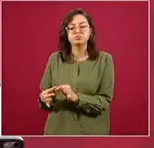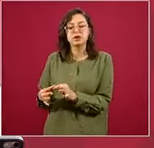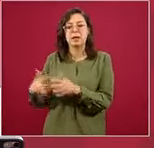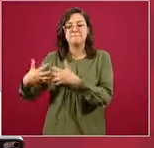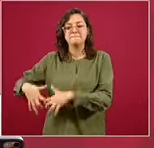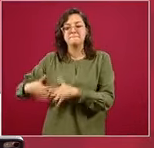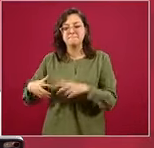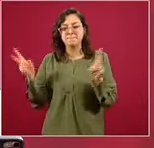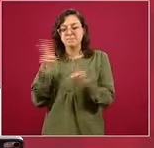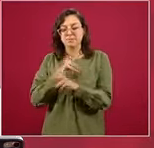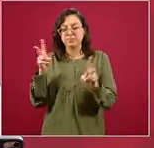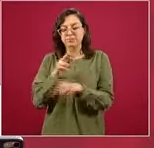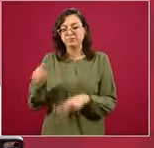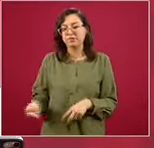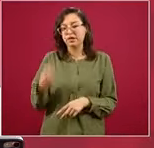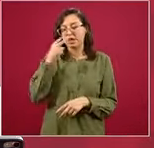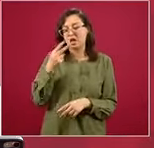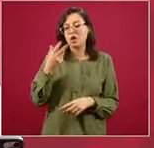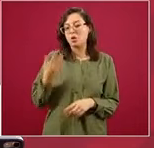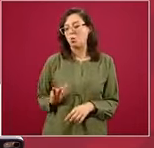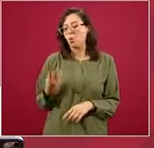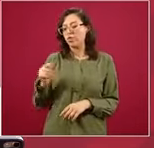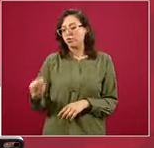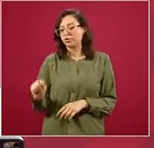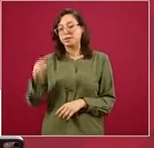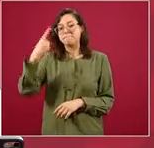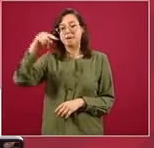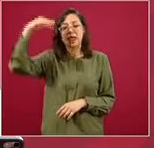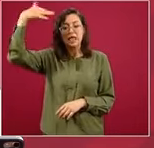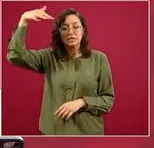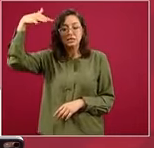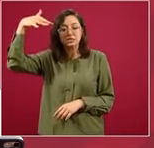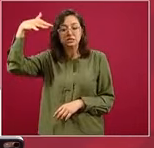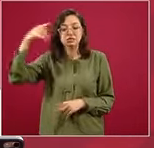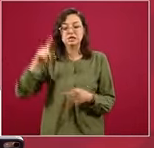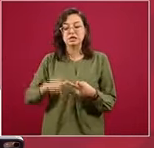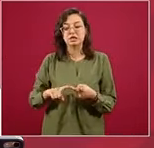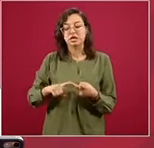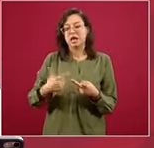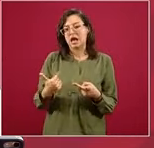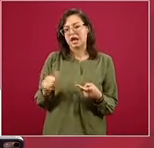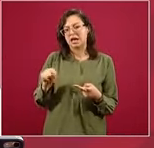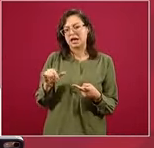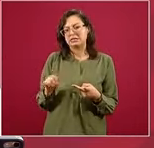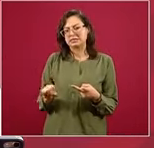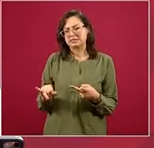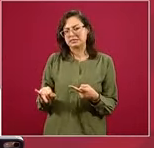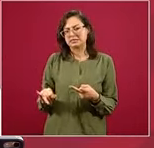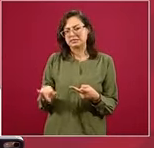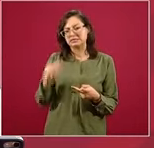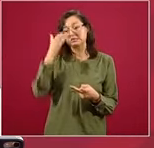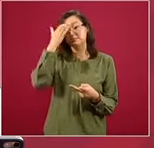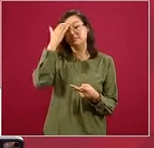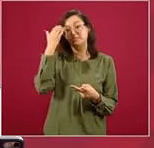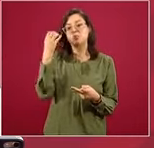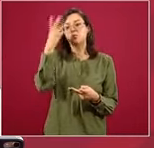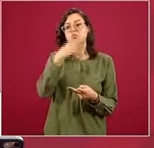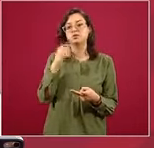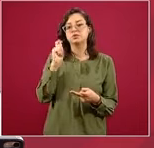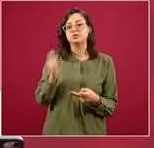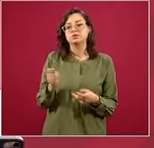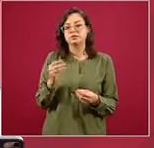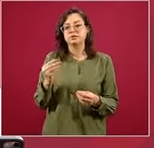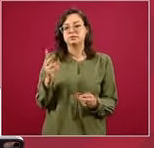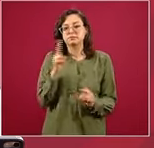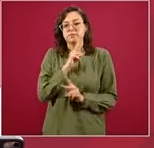ventilador Ejecatl 4T para adultos y GATSI GATSI me parece una palabra muy hermosa que significa